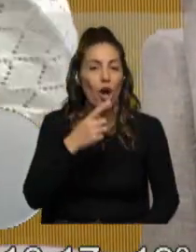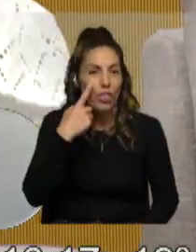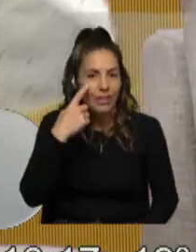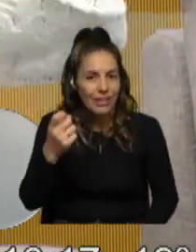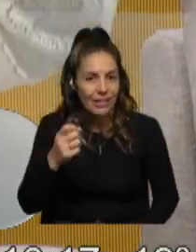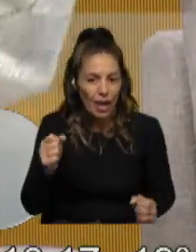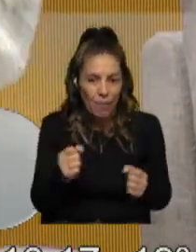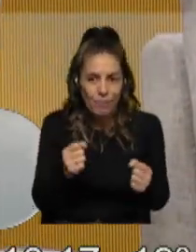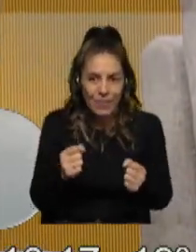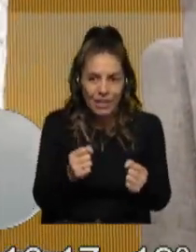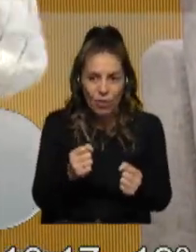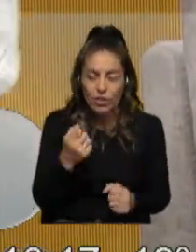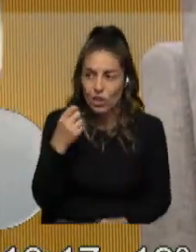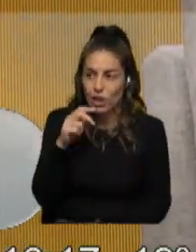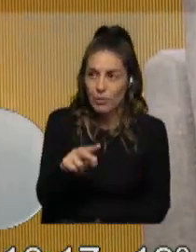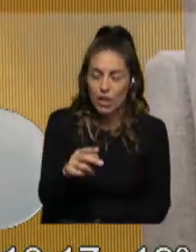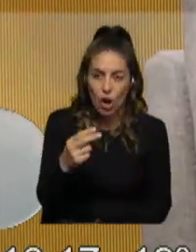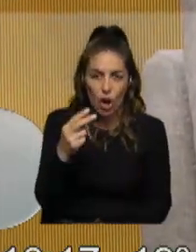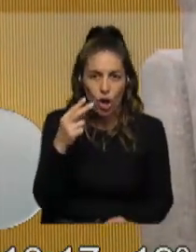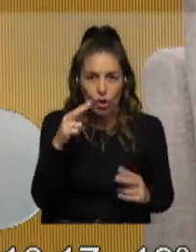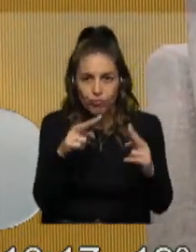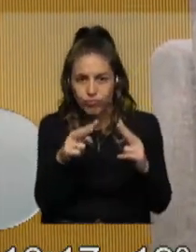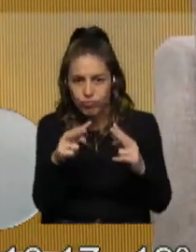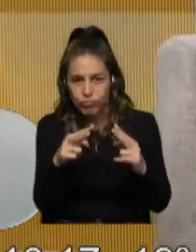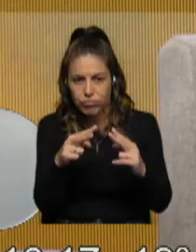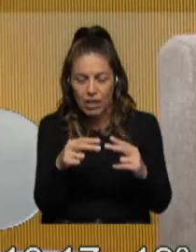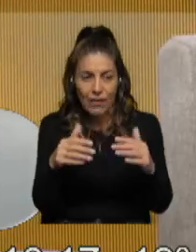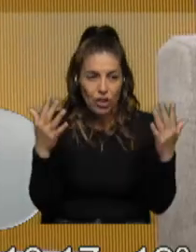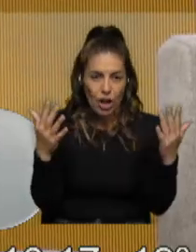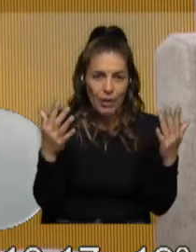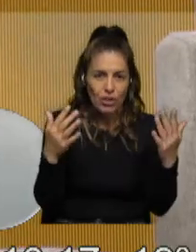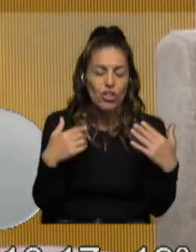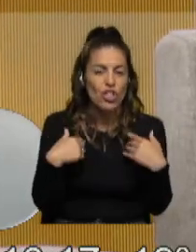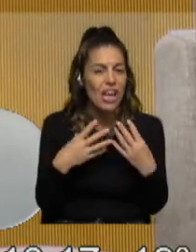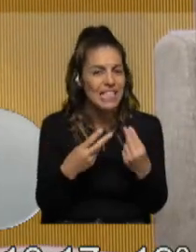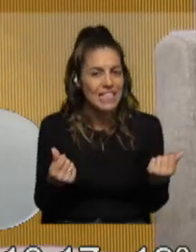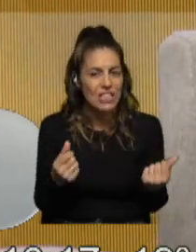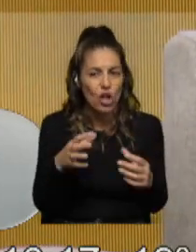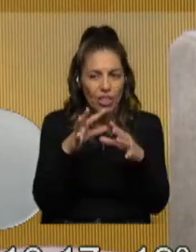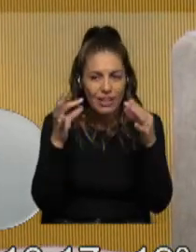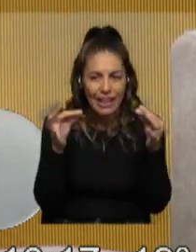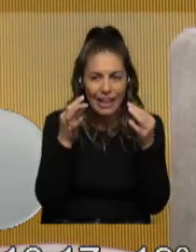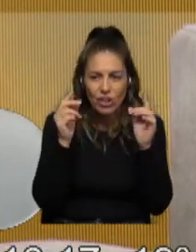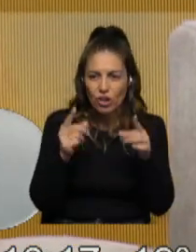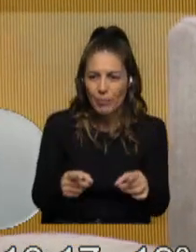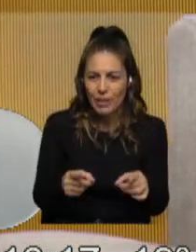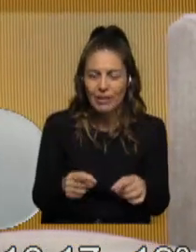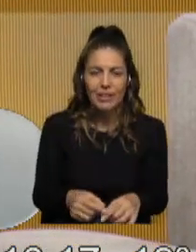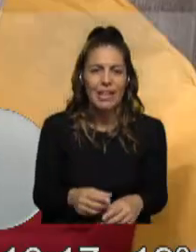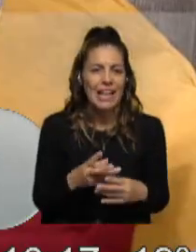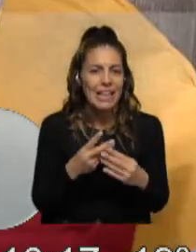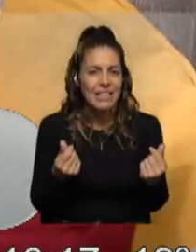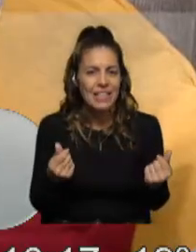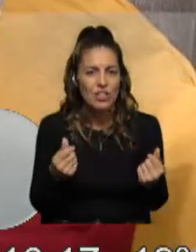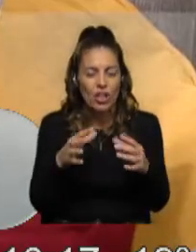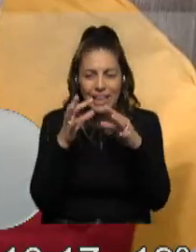Si yo te miro, contacto visual, levanto las manos, digo no. Yo tengo la sensación de que el gato también. Un poco te... La sensación es de la que el gato entiende